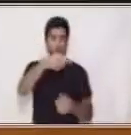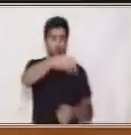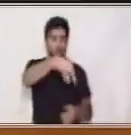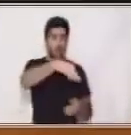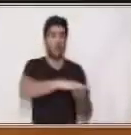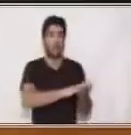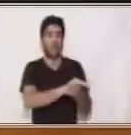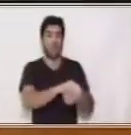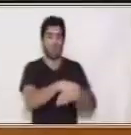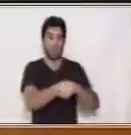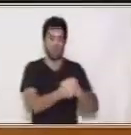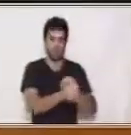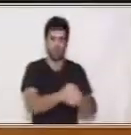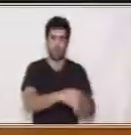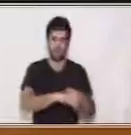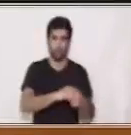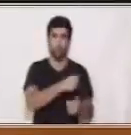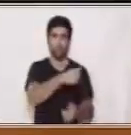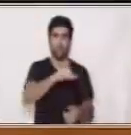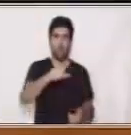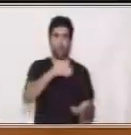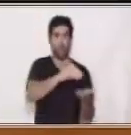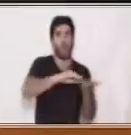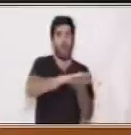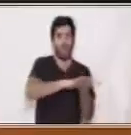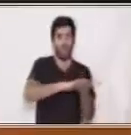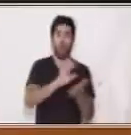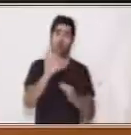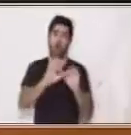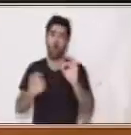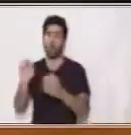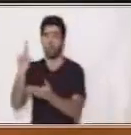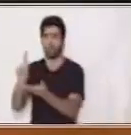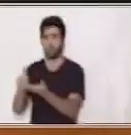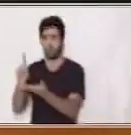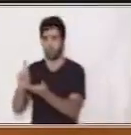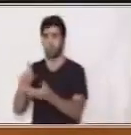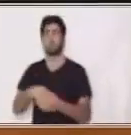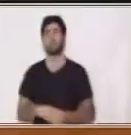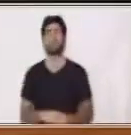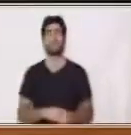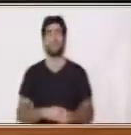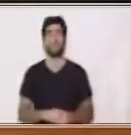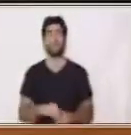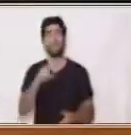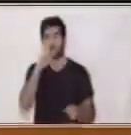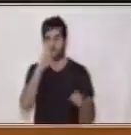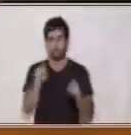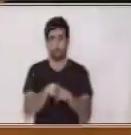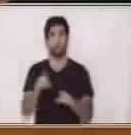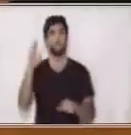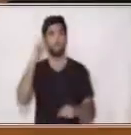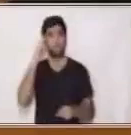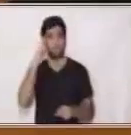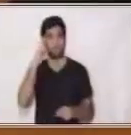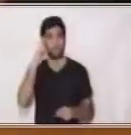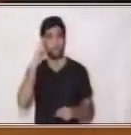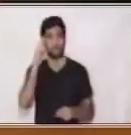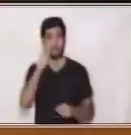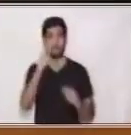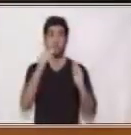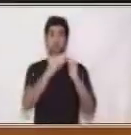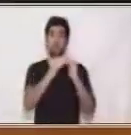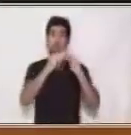con agua y con jabón o utilizar gel antibacterial. Pero recuerda, sobre todo, lo